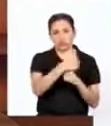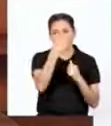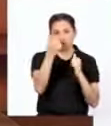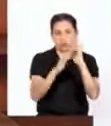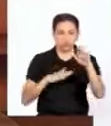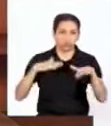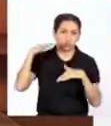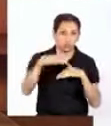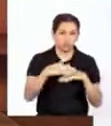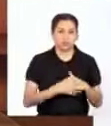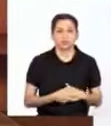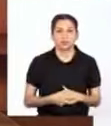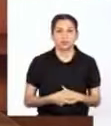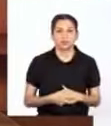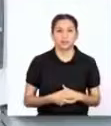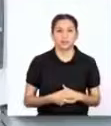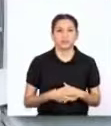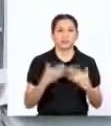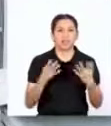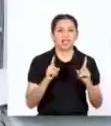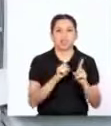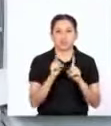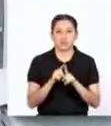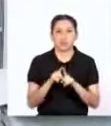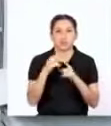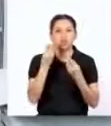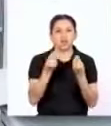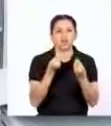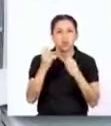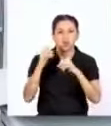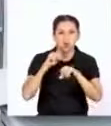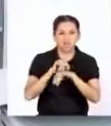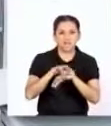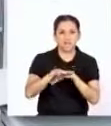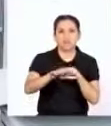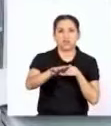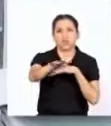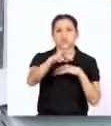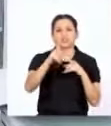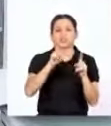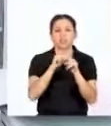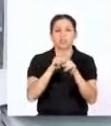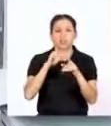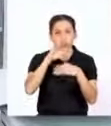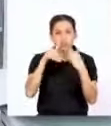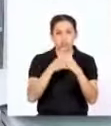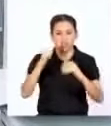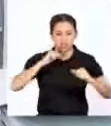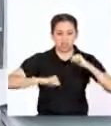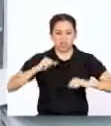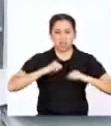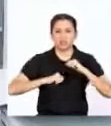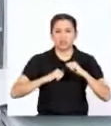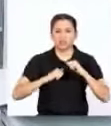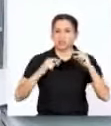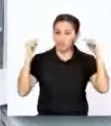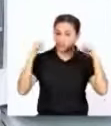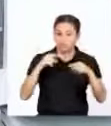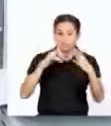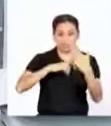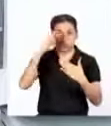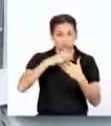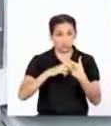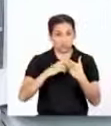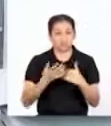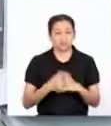próxima actividad de este segundo momento, que sería determinar la influencia y acciones de los actores estratégicos